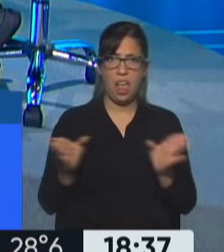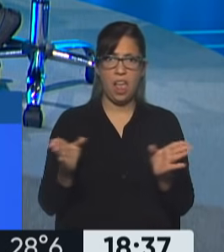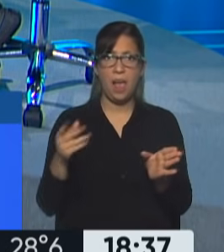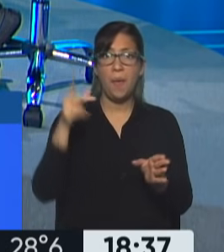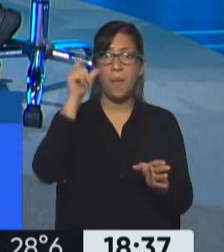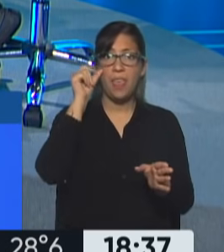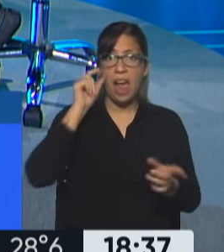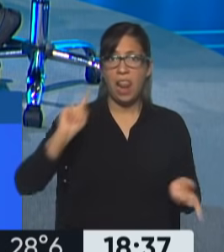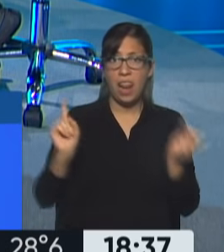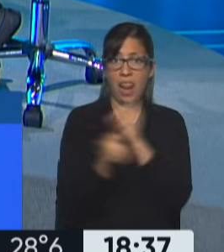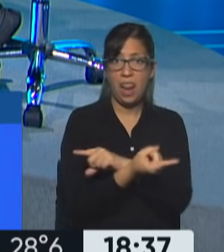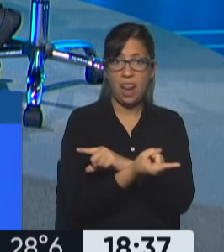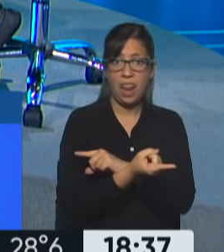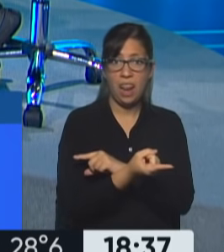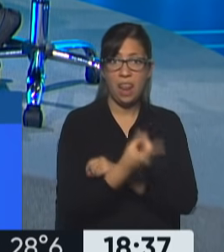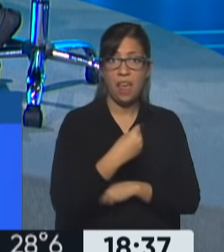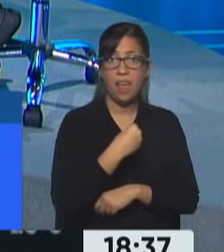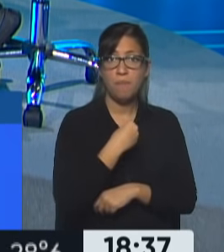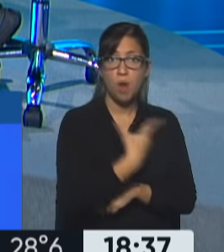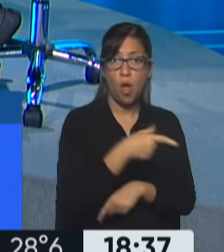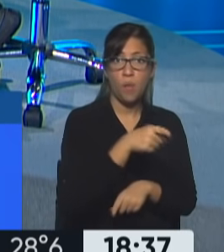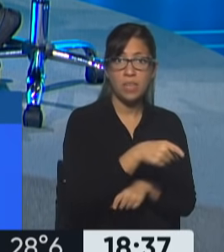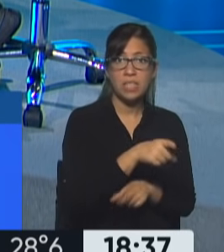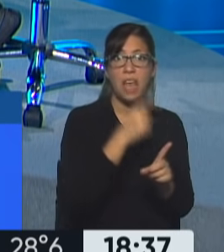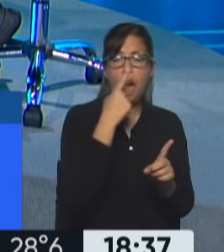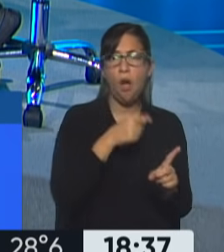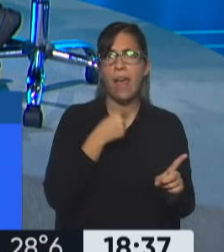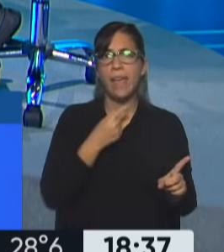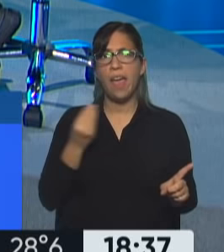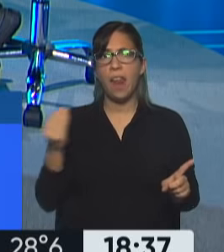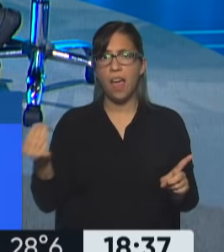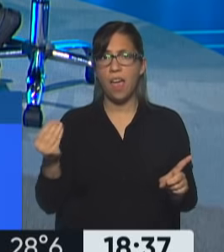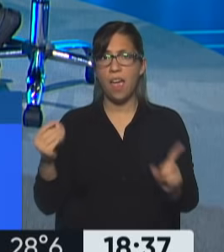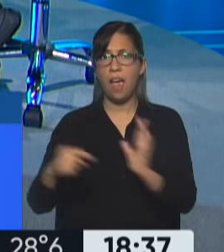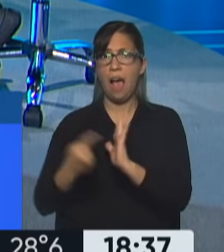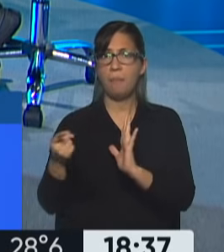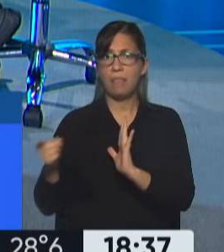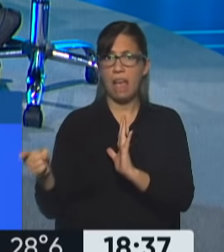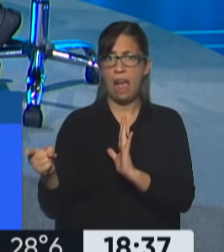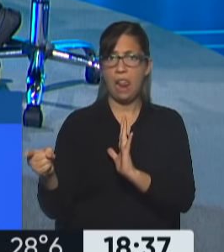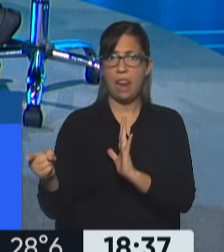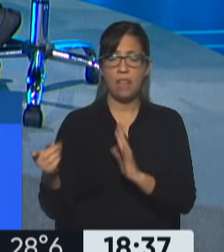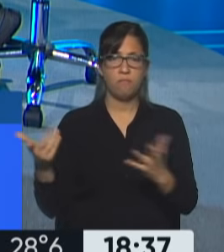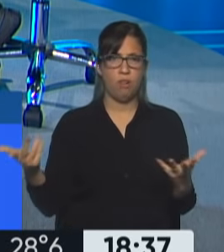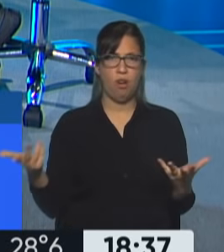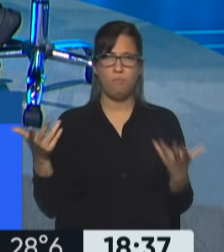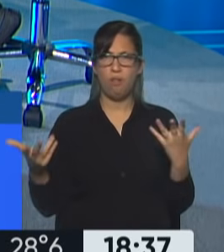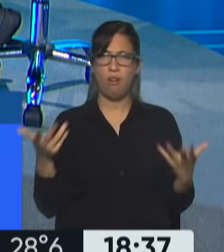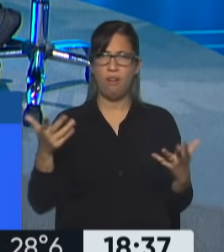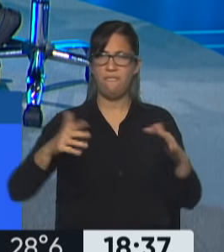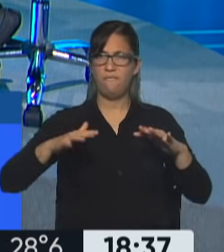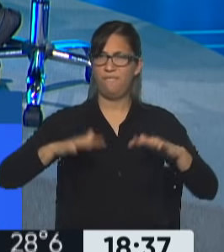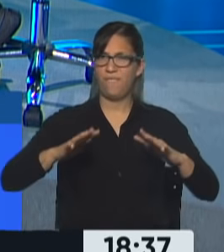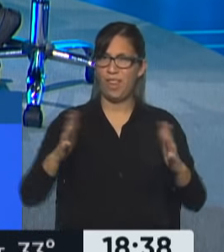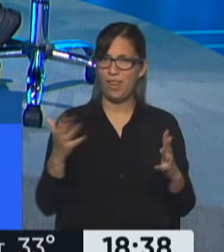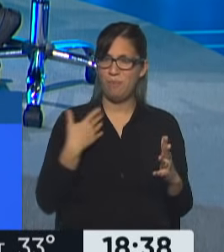esos puntos de coparticipación que dicen le corresponden a Cava y que podrían ir en desmedro de lo que es la provincia que gobernó hasta hace 2 años, ¿no? Es como un punto flojo.